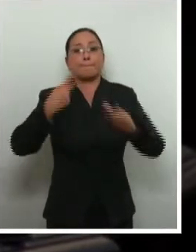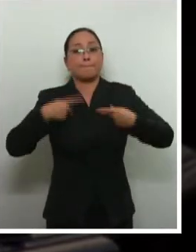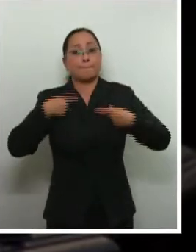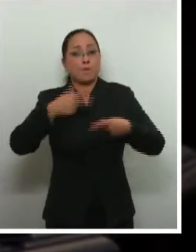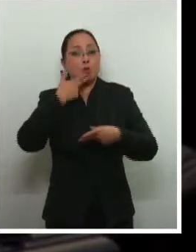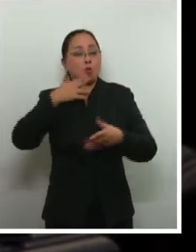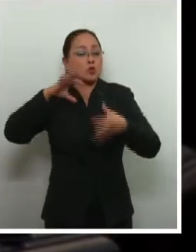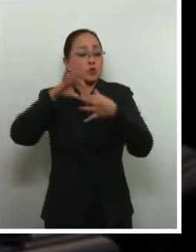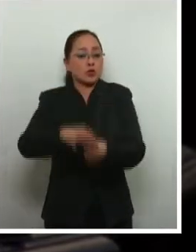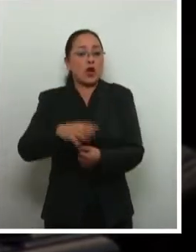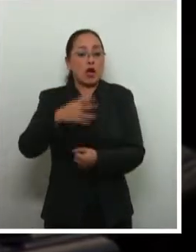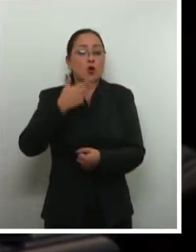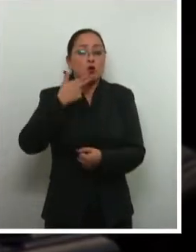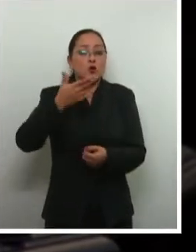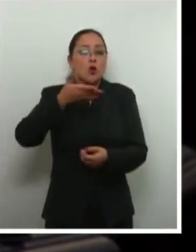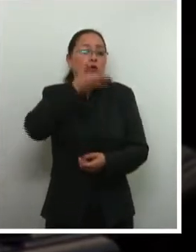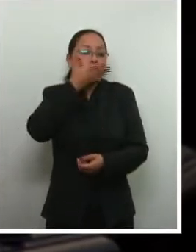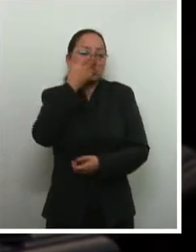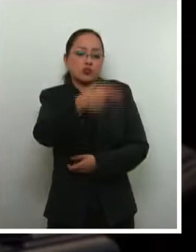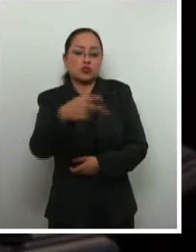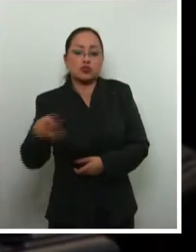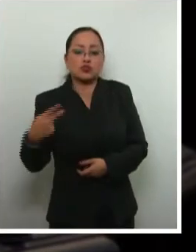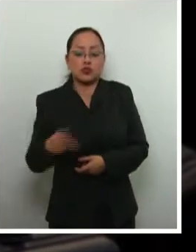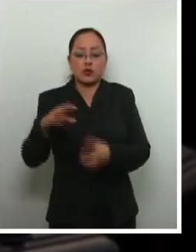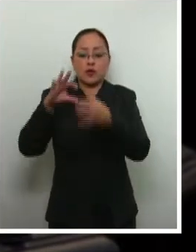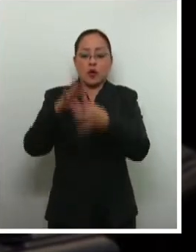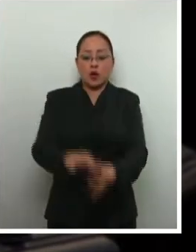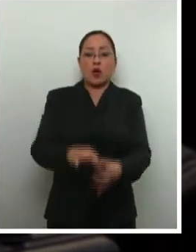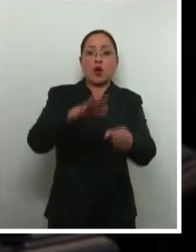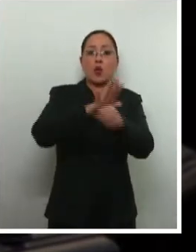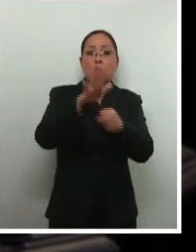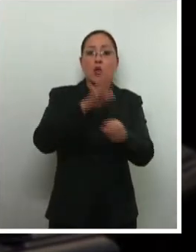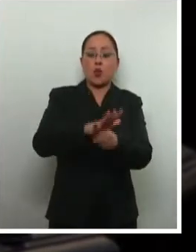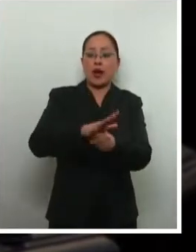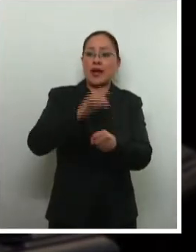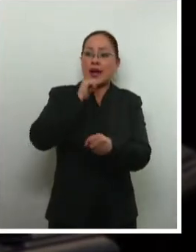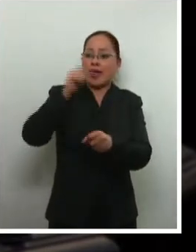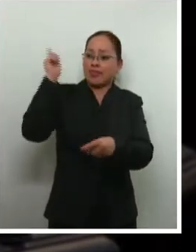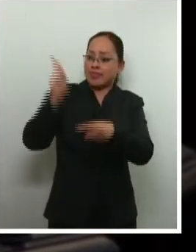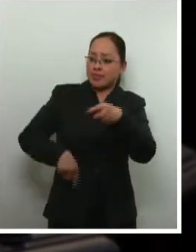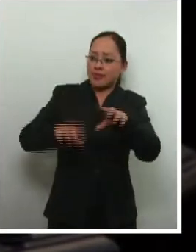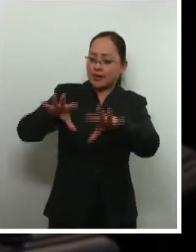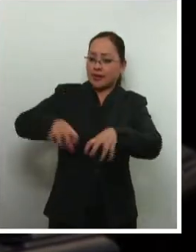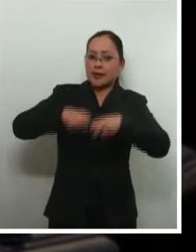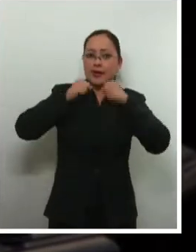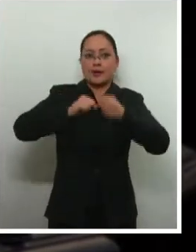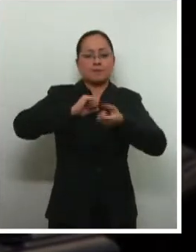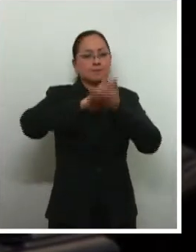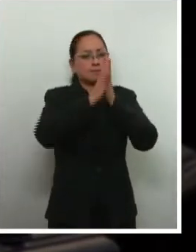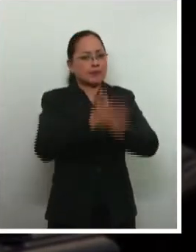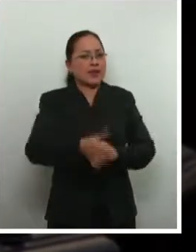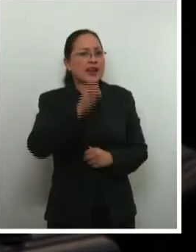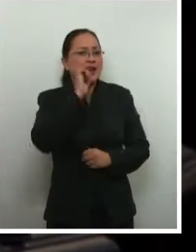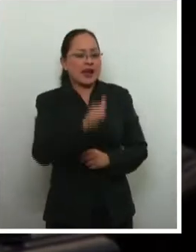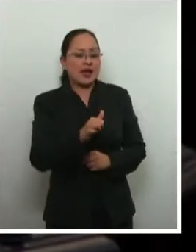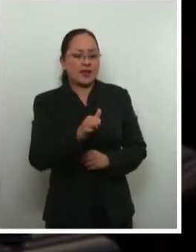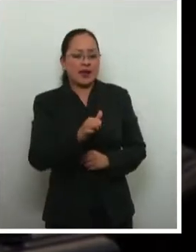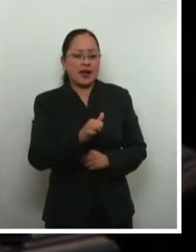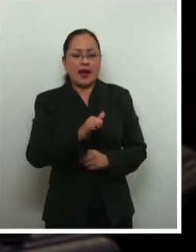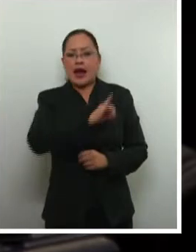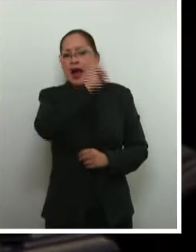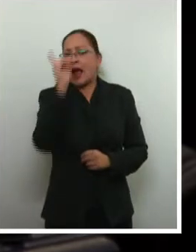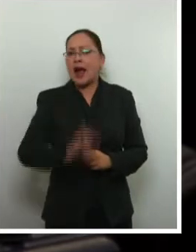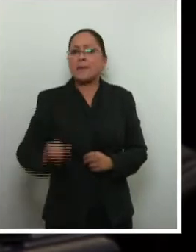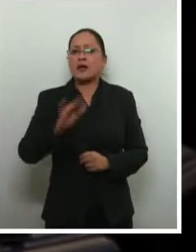público y uso común, serán inalienables, inembargables e imprescriptibles, y por ningún